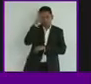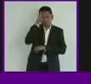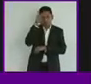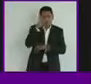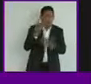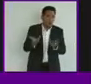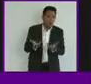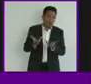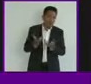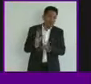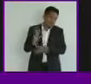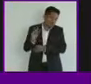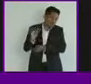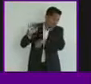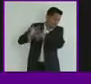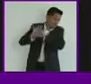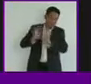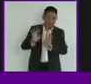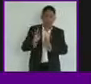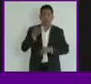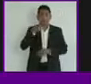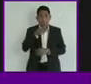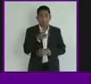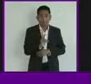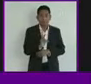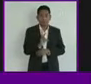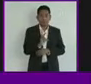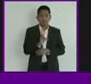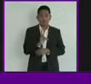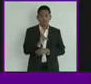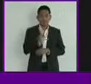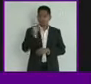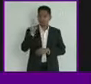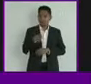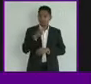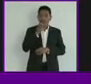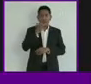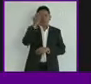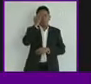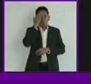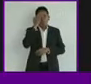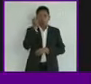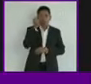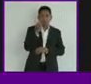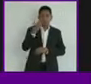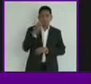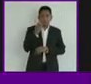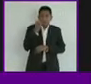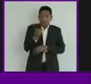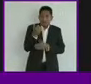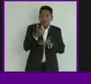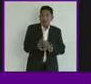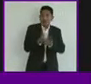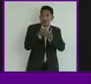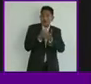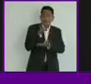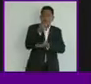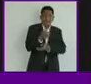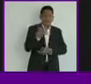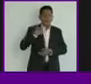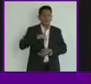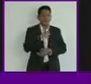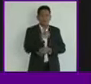no sé si coincidas, ¿no? Entonces eso nos hace generar una gran diferencia respecto a otros seres vivos o al aspecto de la vida,